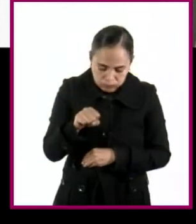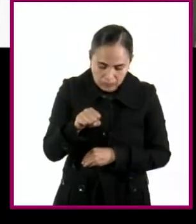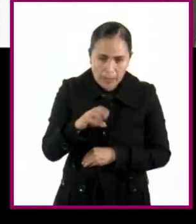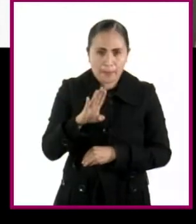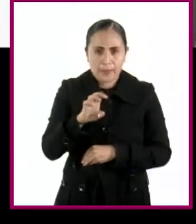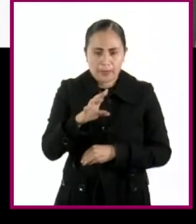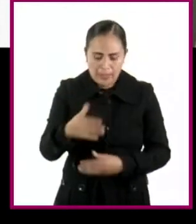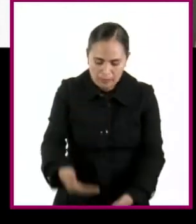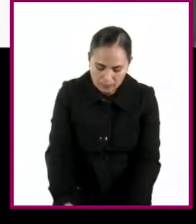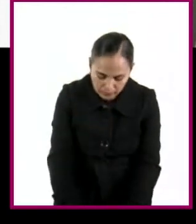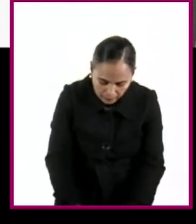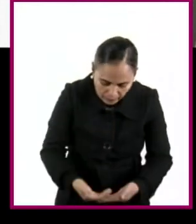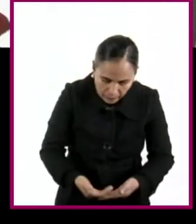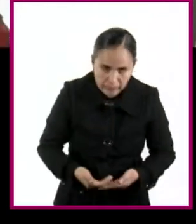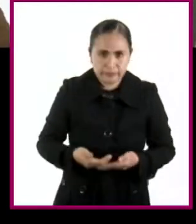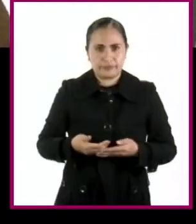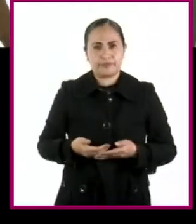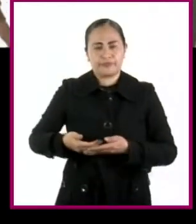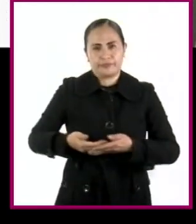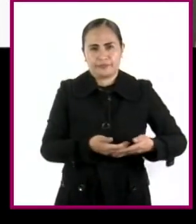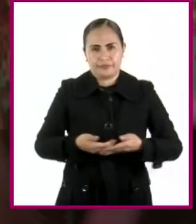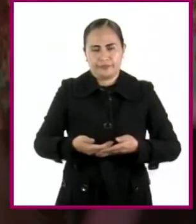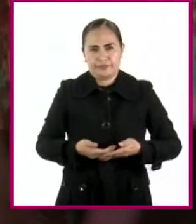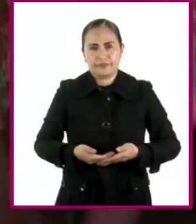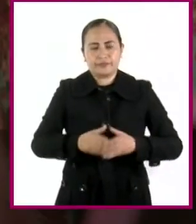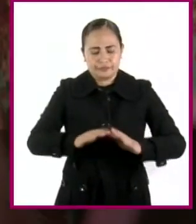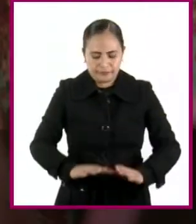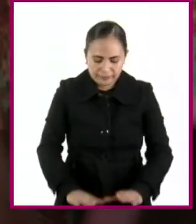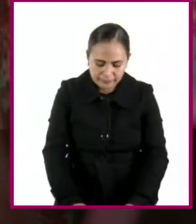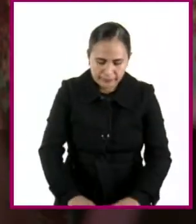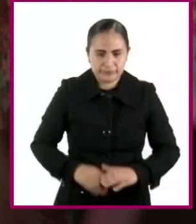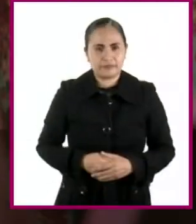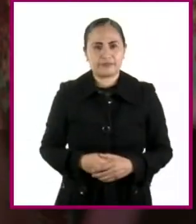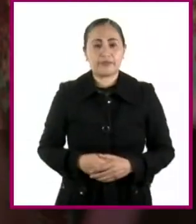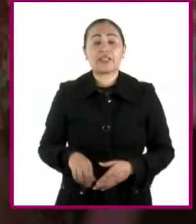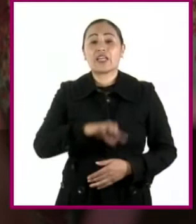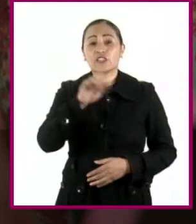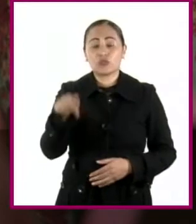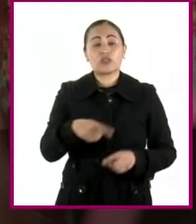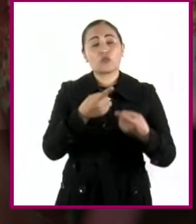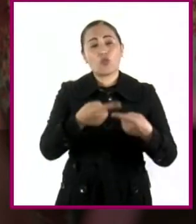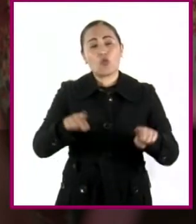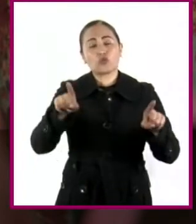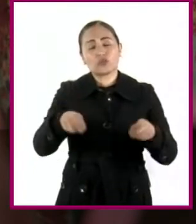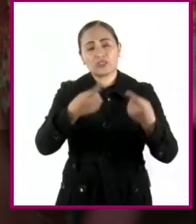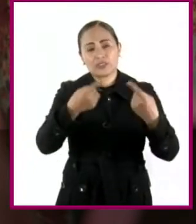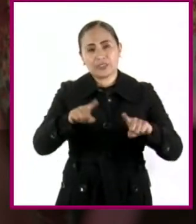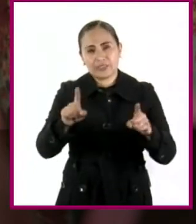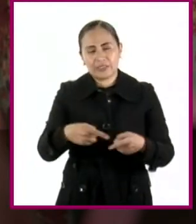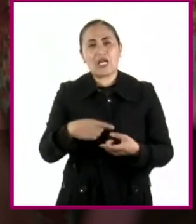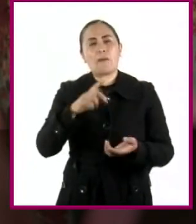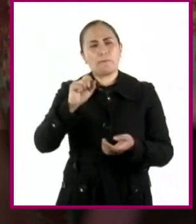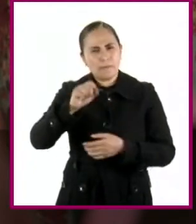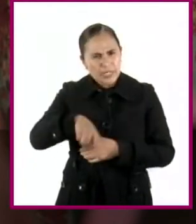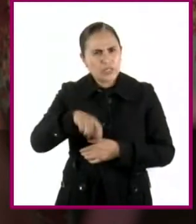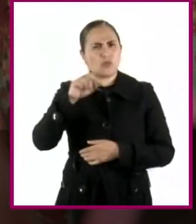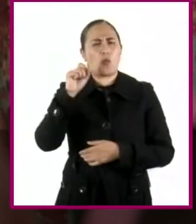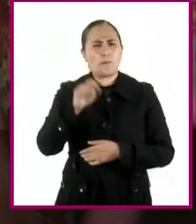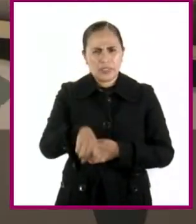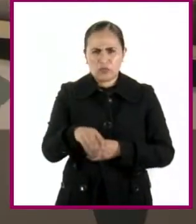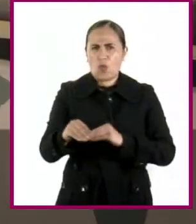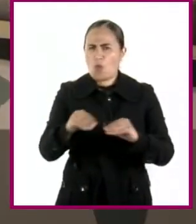a mi bebé, erguirme, mecerlo y dejarlo. Puso música y nos pidió que repitiéramos una y otra vez